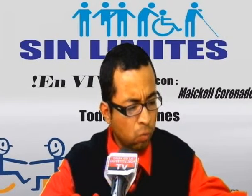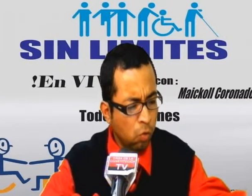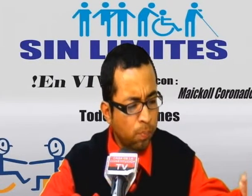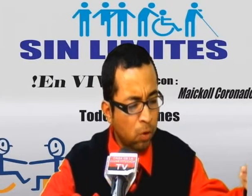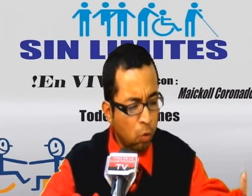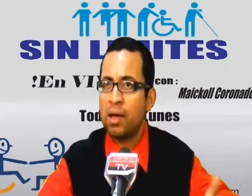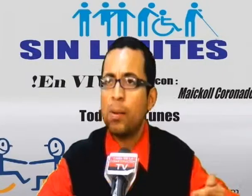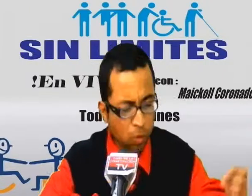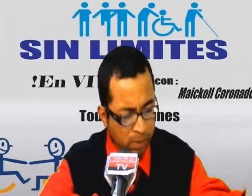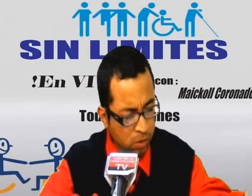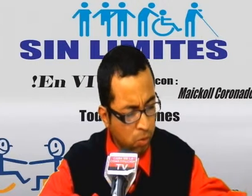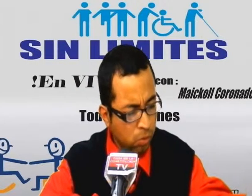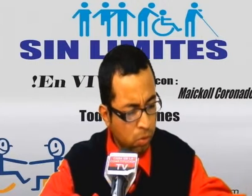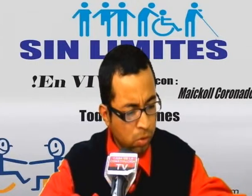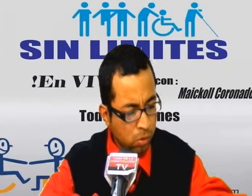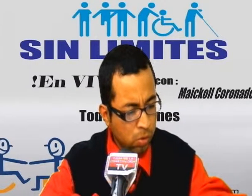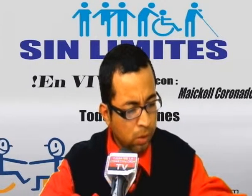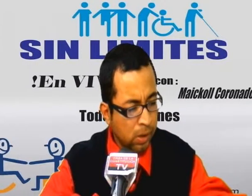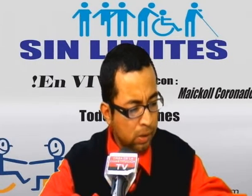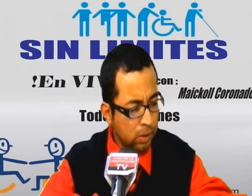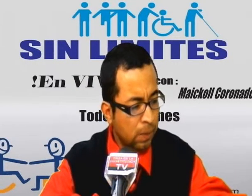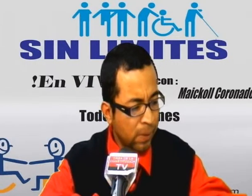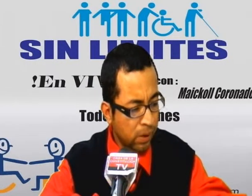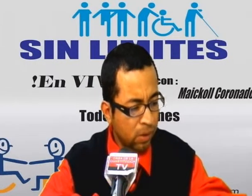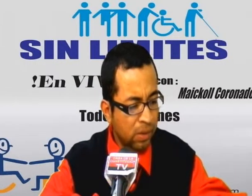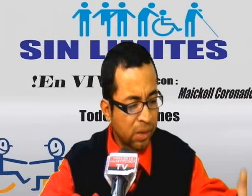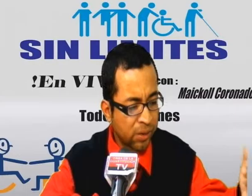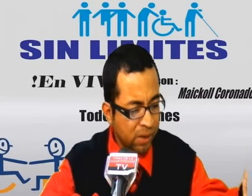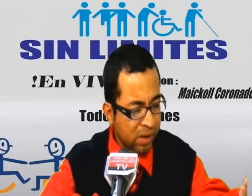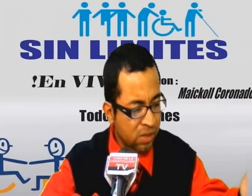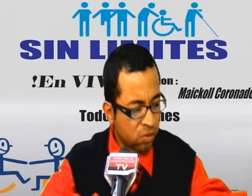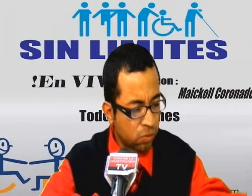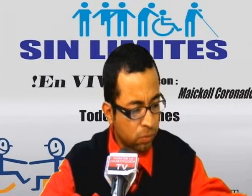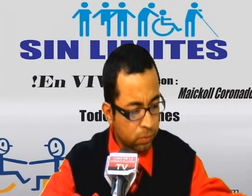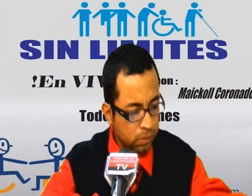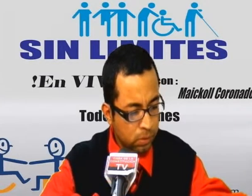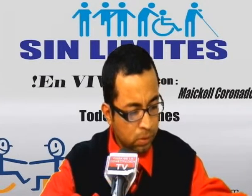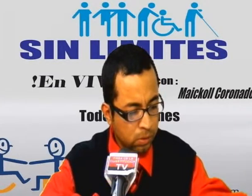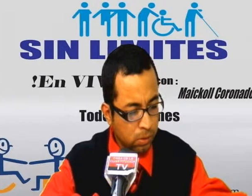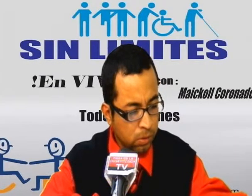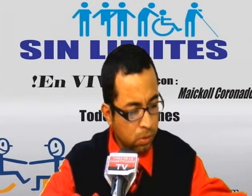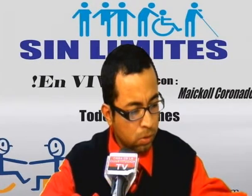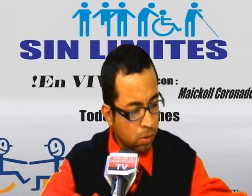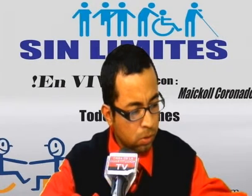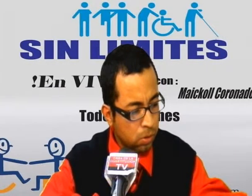disfrutar un momento ameno en este parque de recreación.